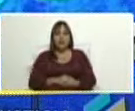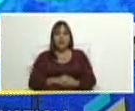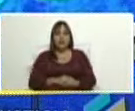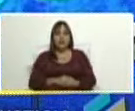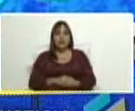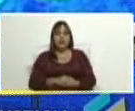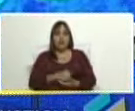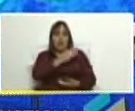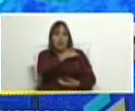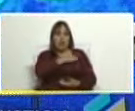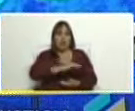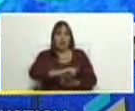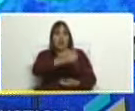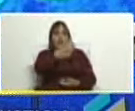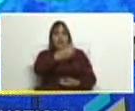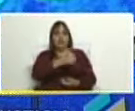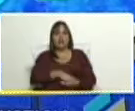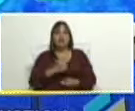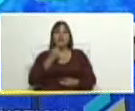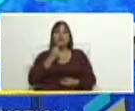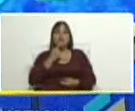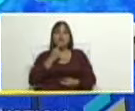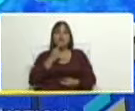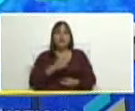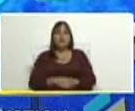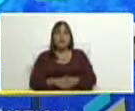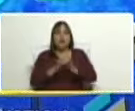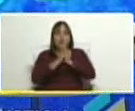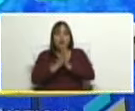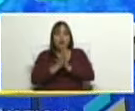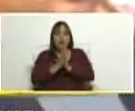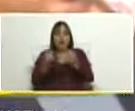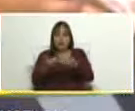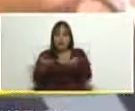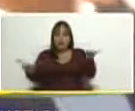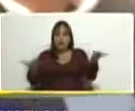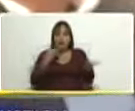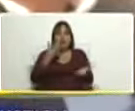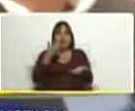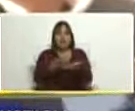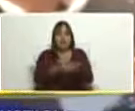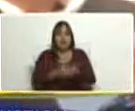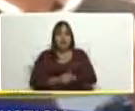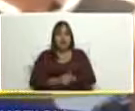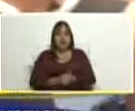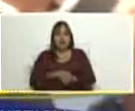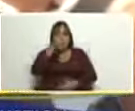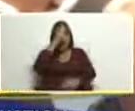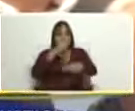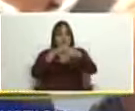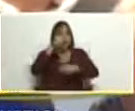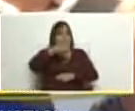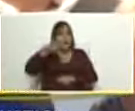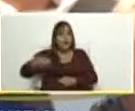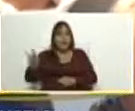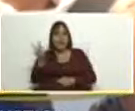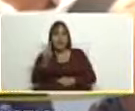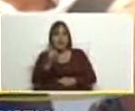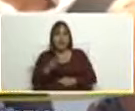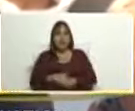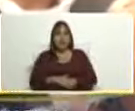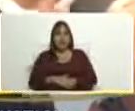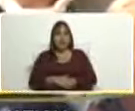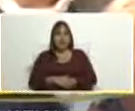general en jefe Vladimir Padrino, transmita el agradecimiento y la admiración del pueblo de Venezuela a la